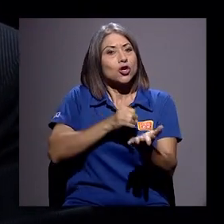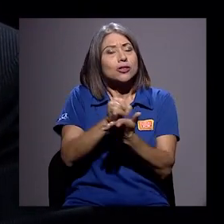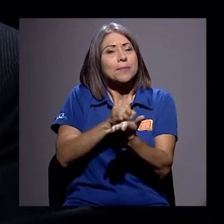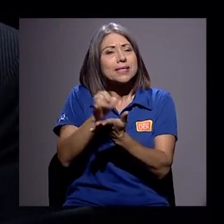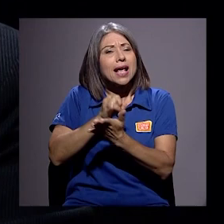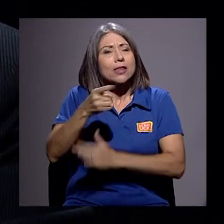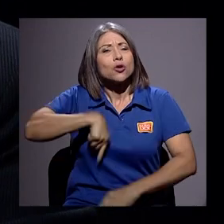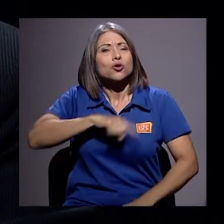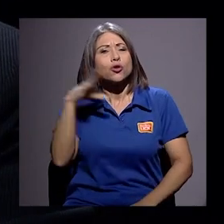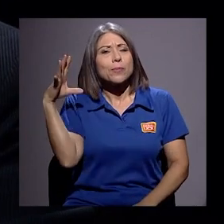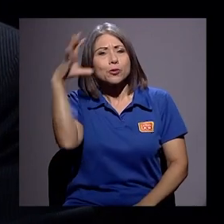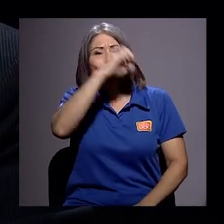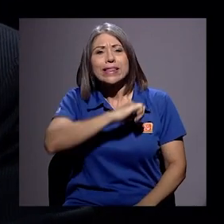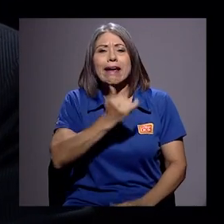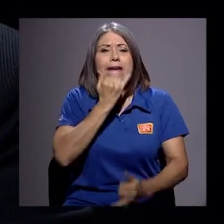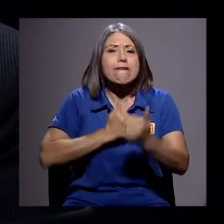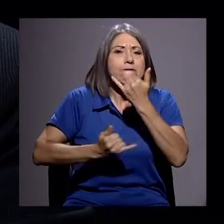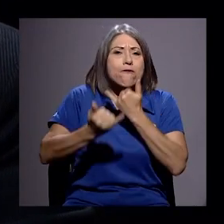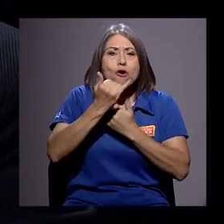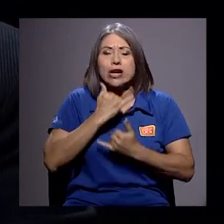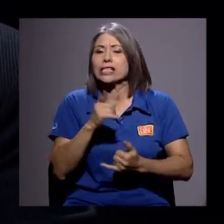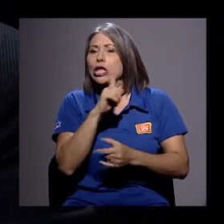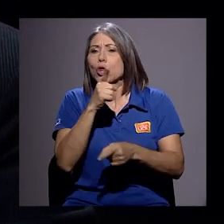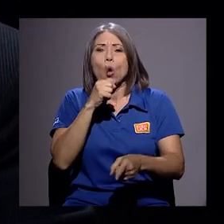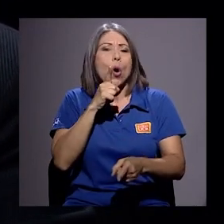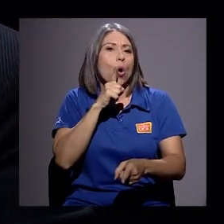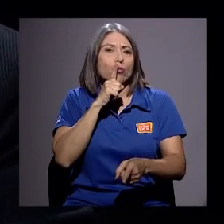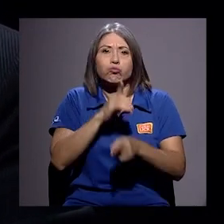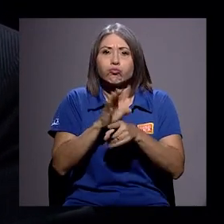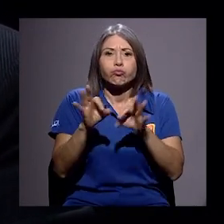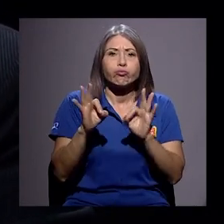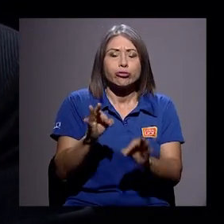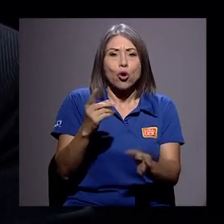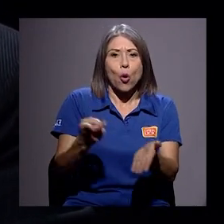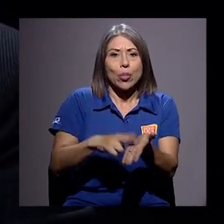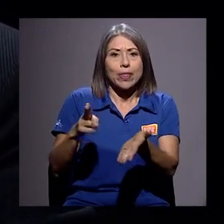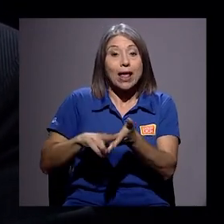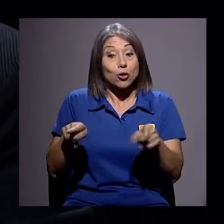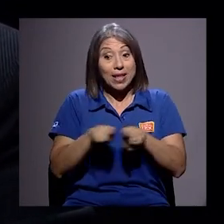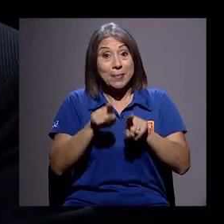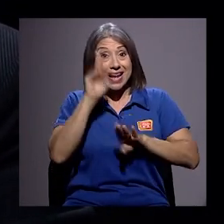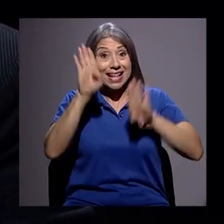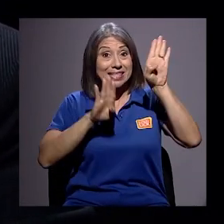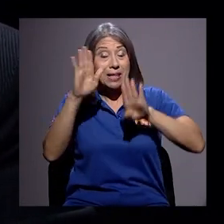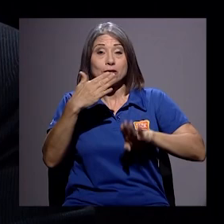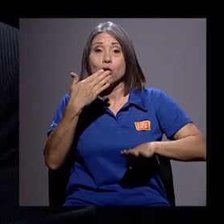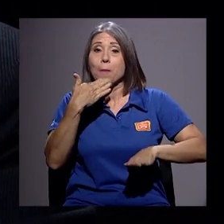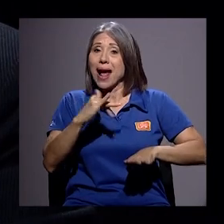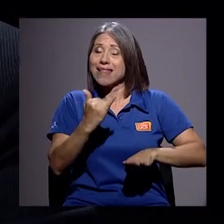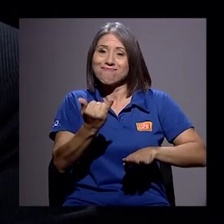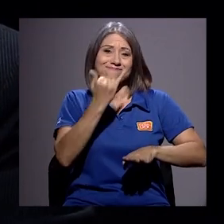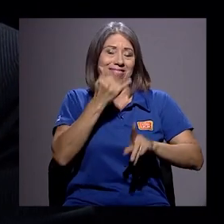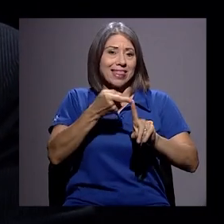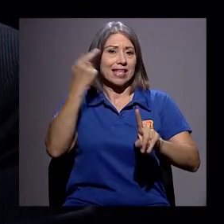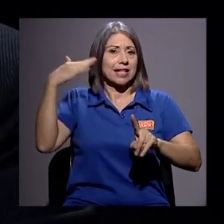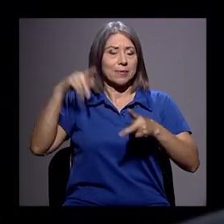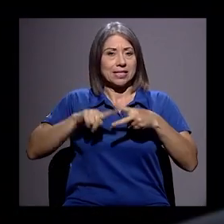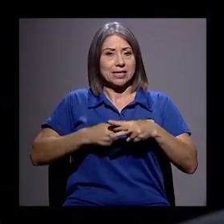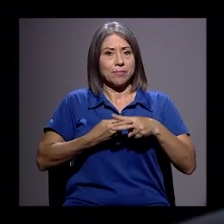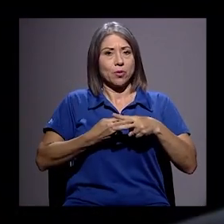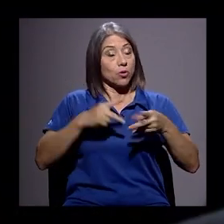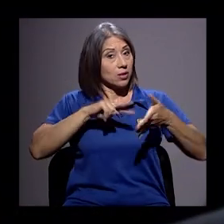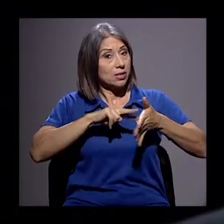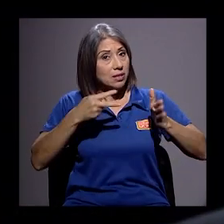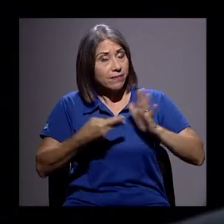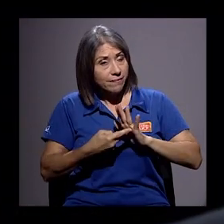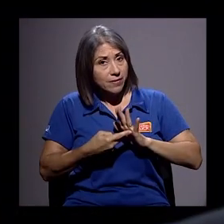cuenta que había muchos errores incumplimientos de contrato incluso la licitación estaba mal planteada desde el principio de lo que se desea